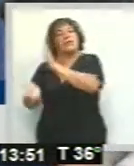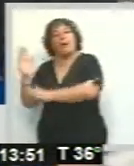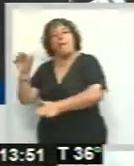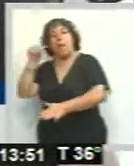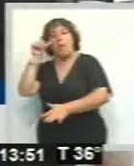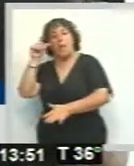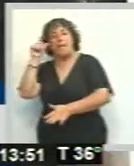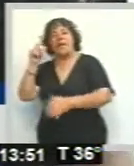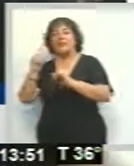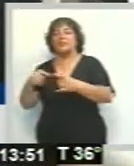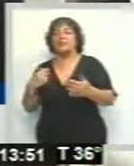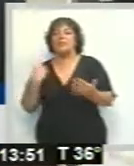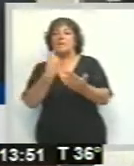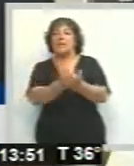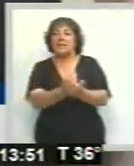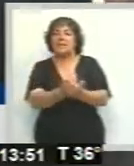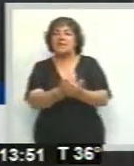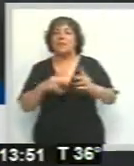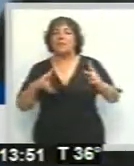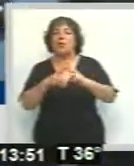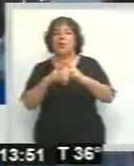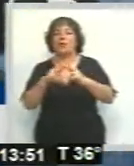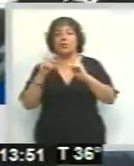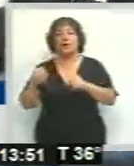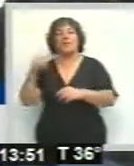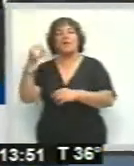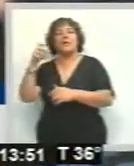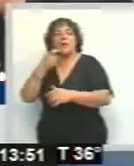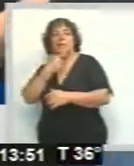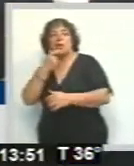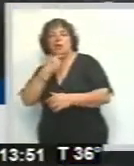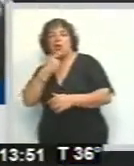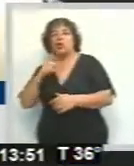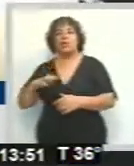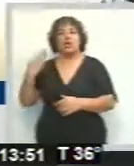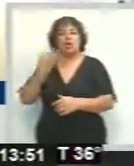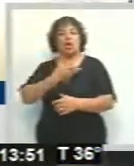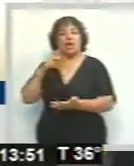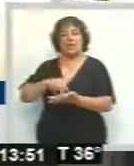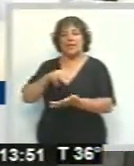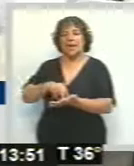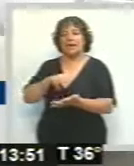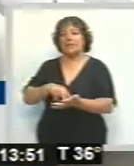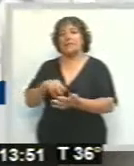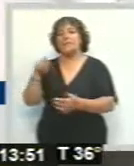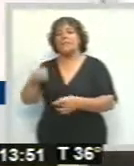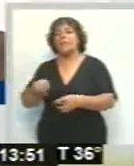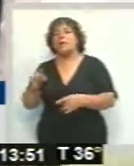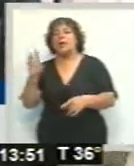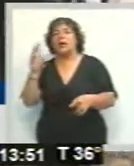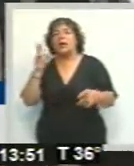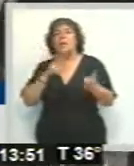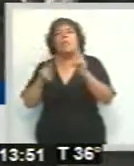donde participamos en un encuentro donde está Sporting de Mar del Plata, los Tordos de Mendoza y yo, que el Club de Salta también. ¿Qué busca planteárseles